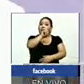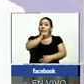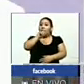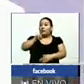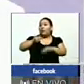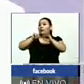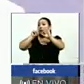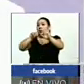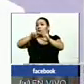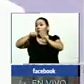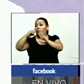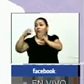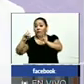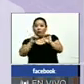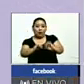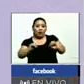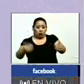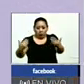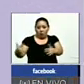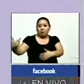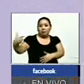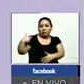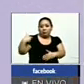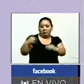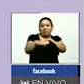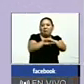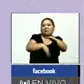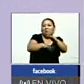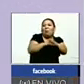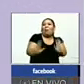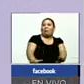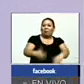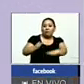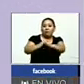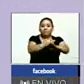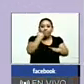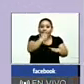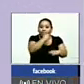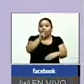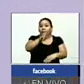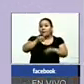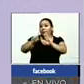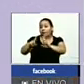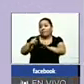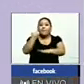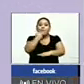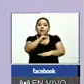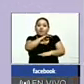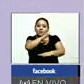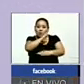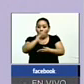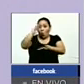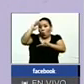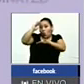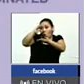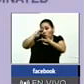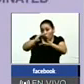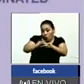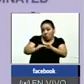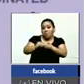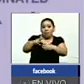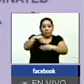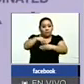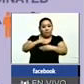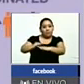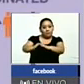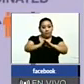116,3 millones de niños reciben las vacunas básicas que protegen contra 26 enfermedades y reduce la propagación de la resistencia a